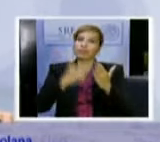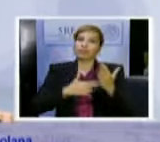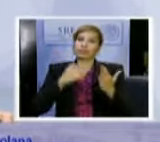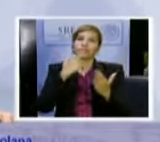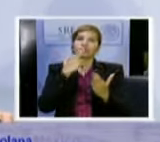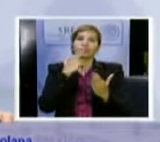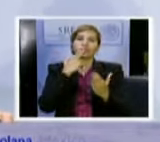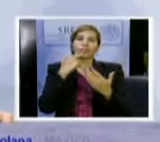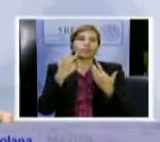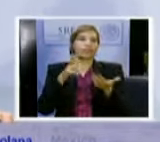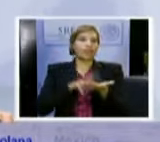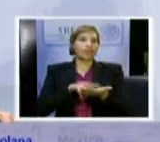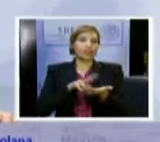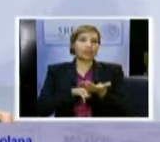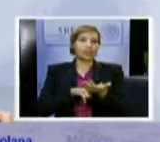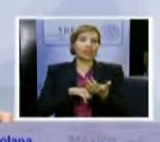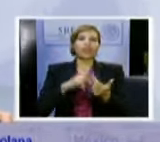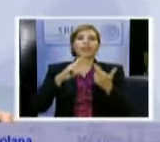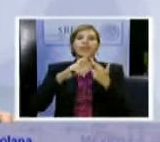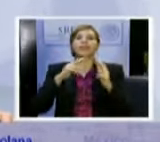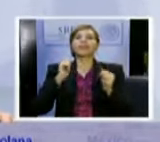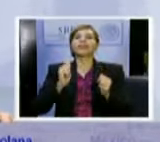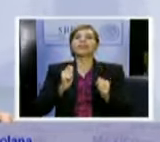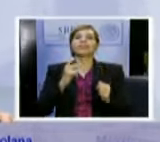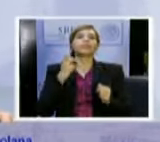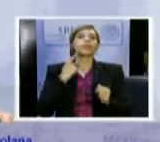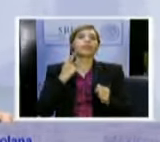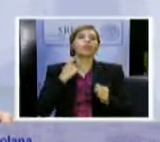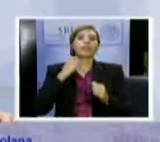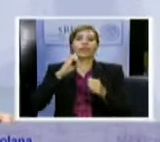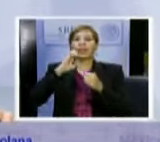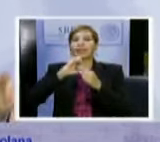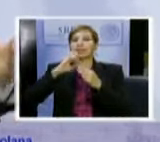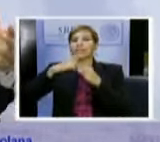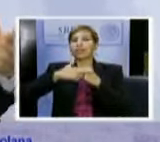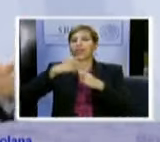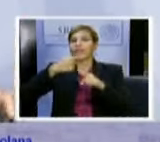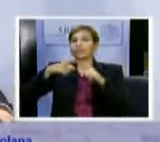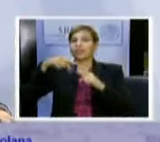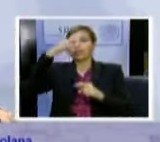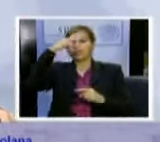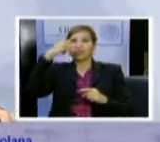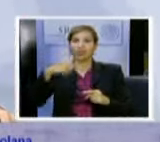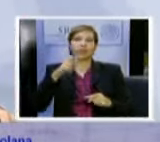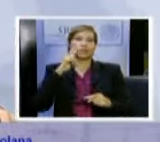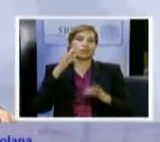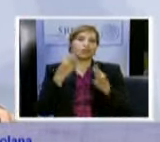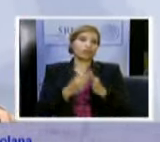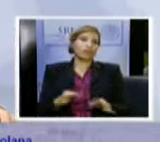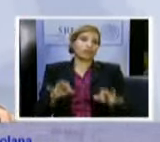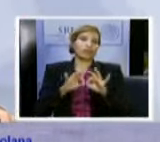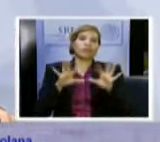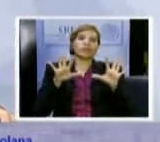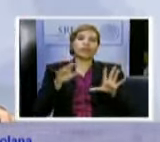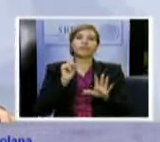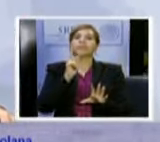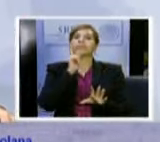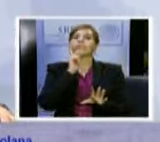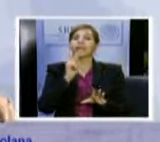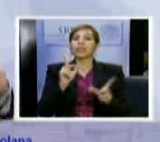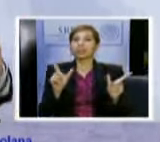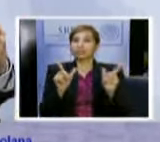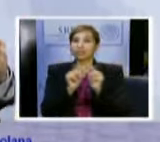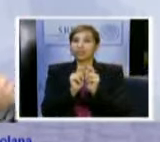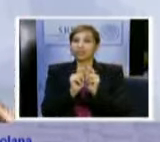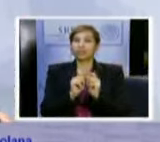herramienta estratégica de política exterior de México. Me parece que es fundamental este concepto,